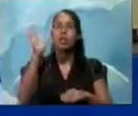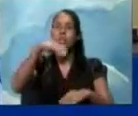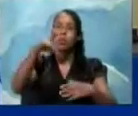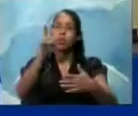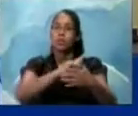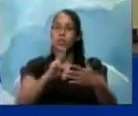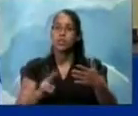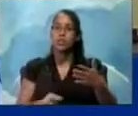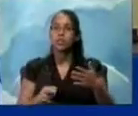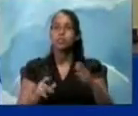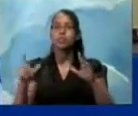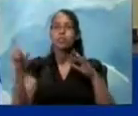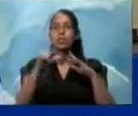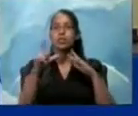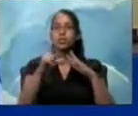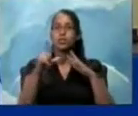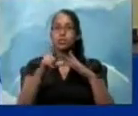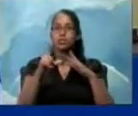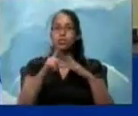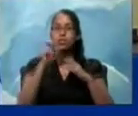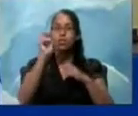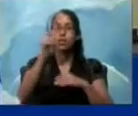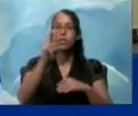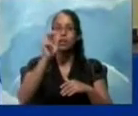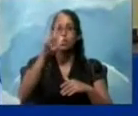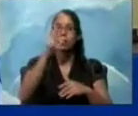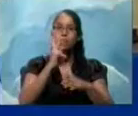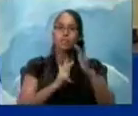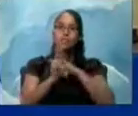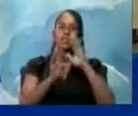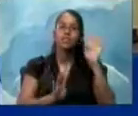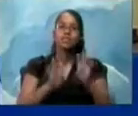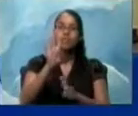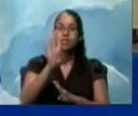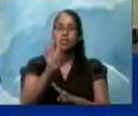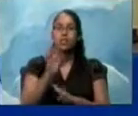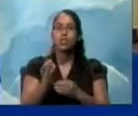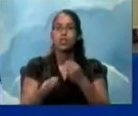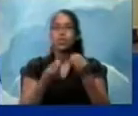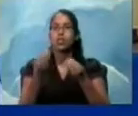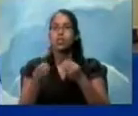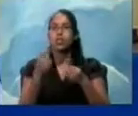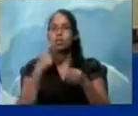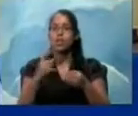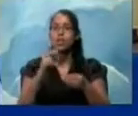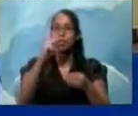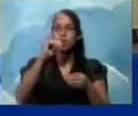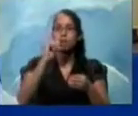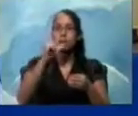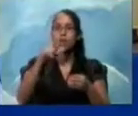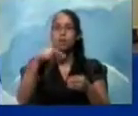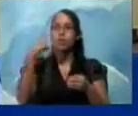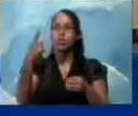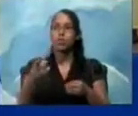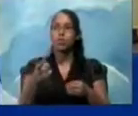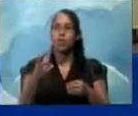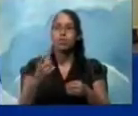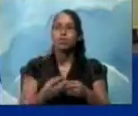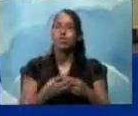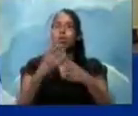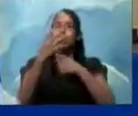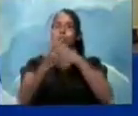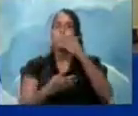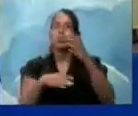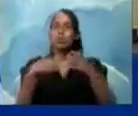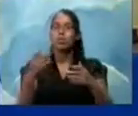leyendo Lucas 23, versículo 14, como les dijo Pilato cuando convocó